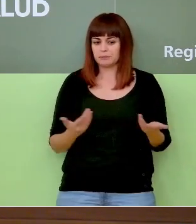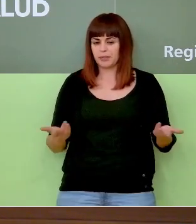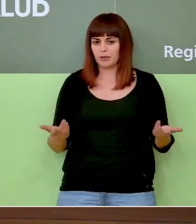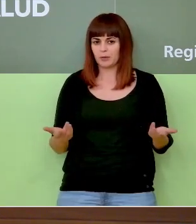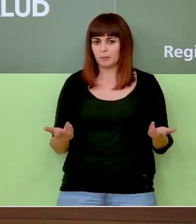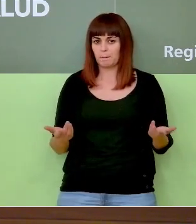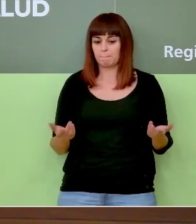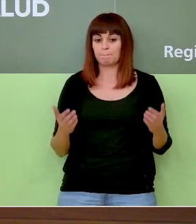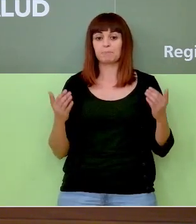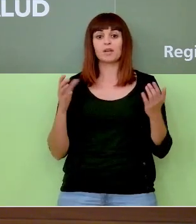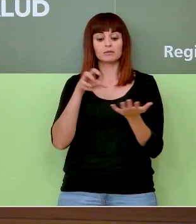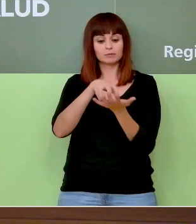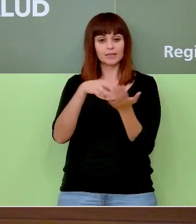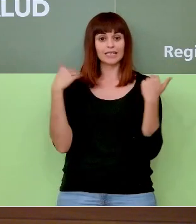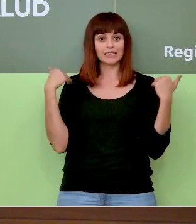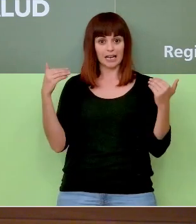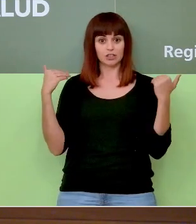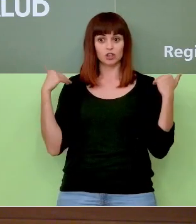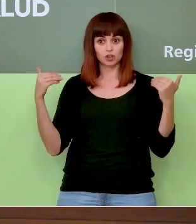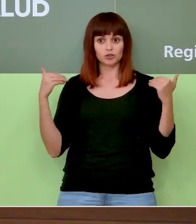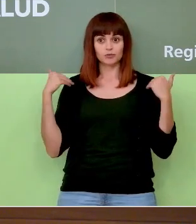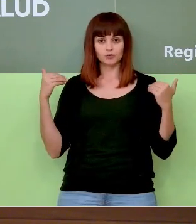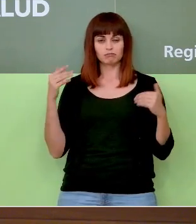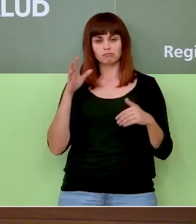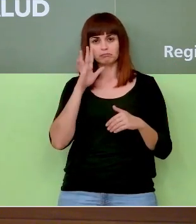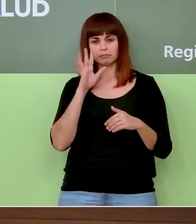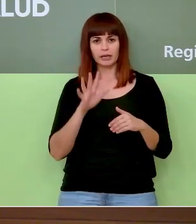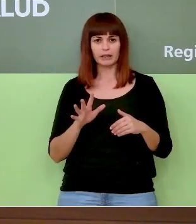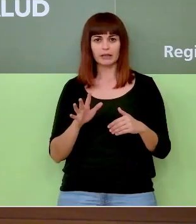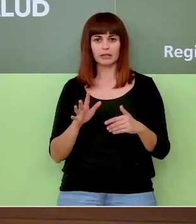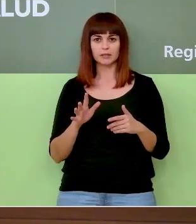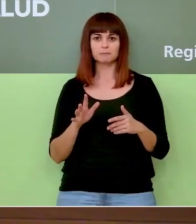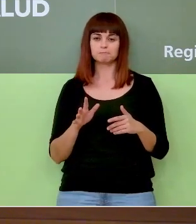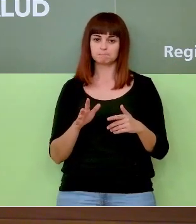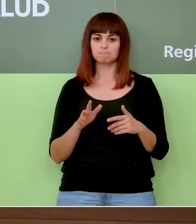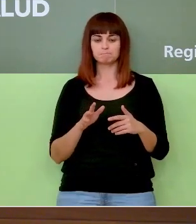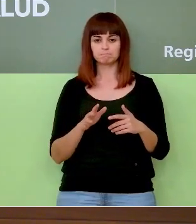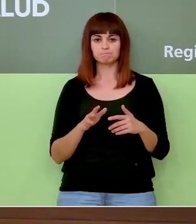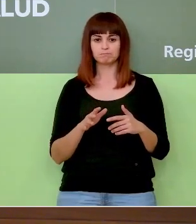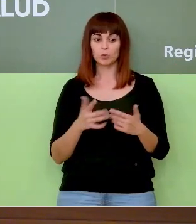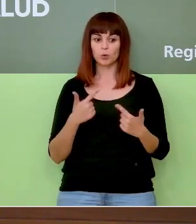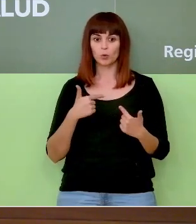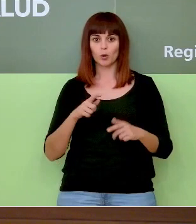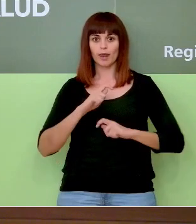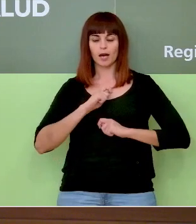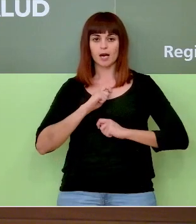aunque los gimnasios era una de las situaciones que en principio pues nos producía especial inquietud,